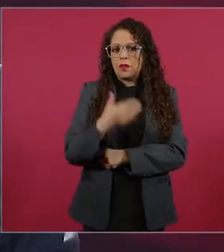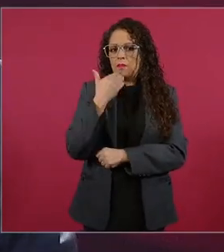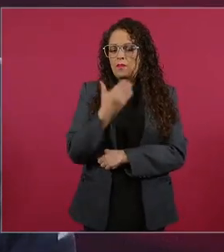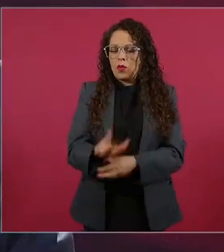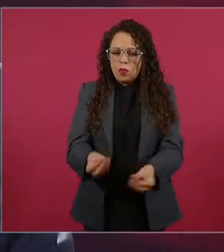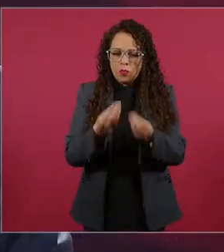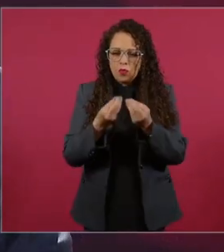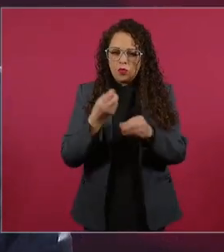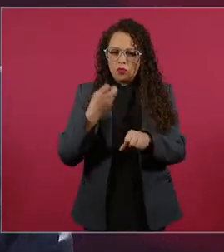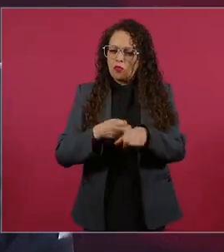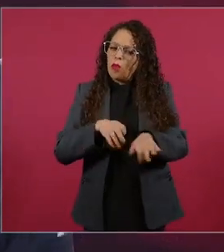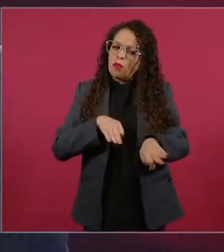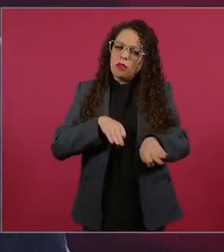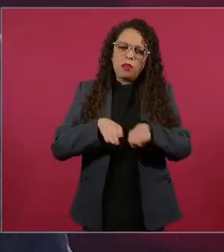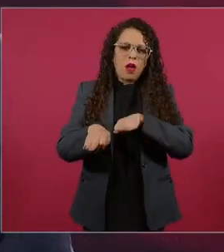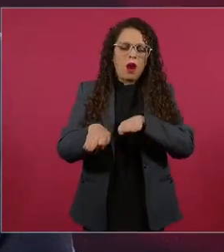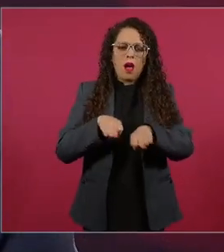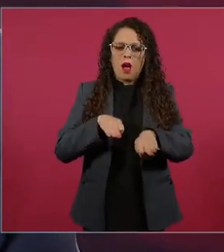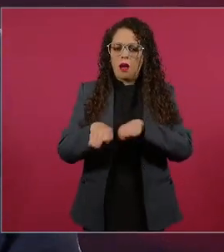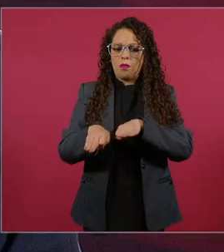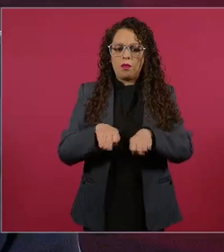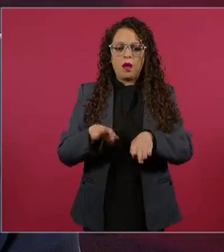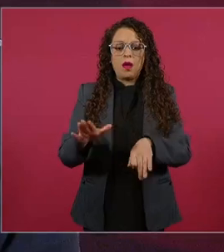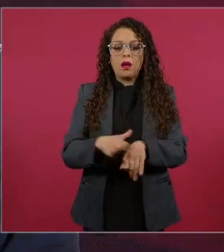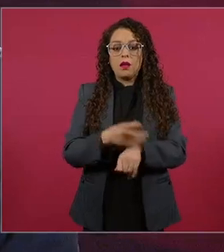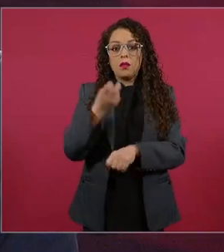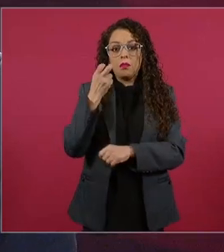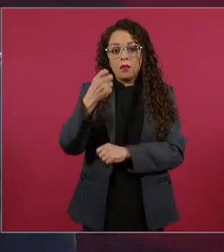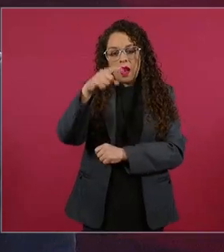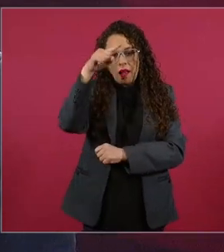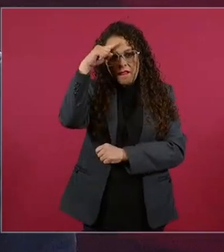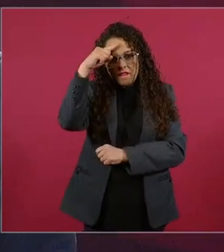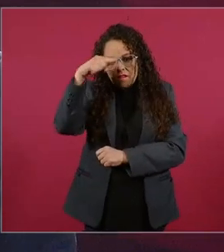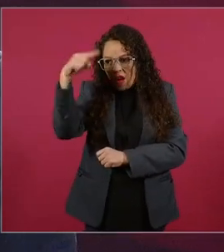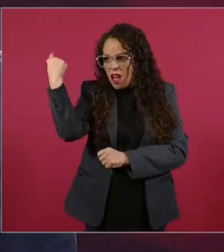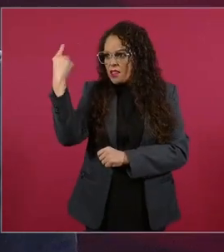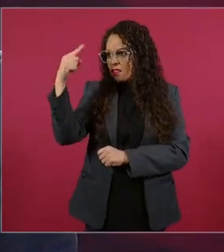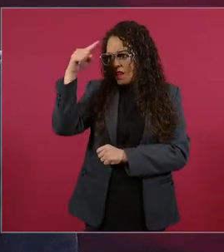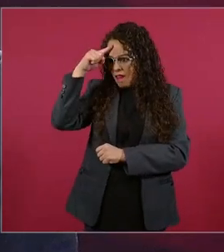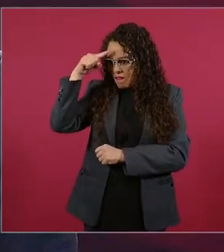Somos potencia, por eso se nos facilitan las cosas.